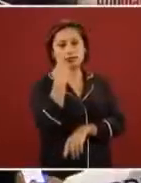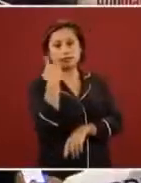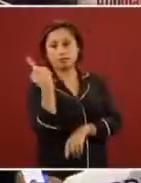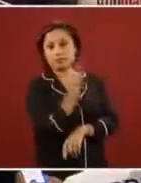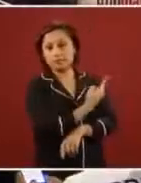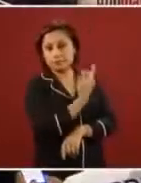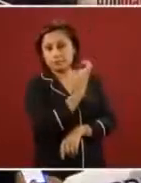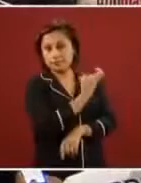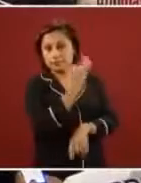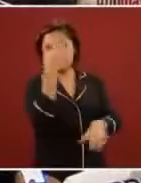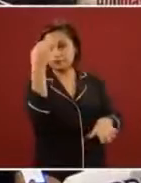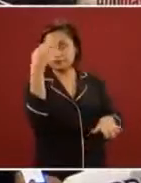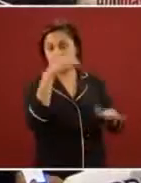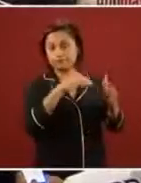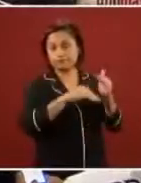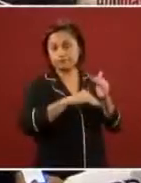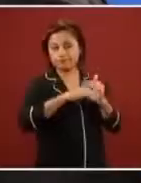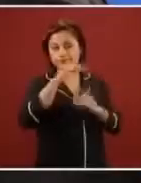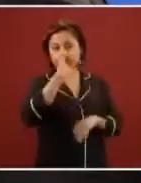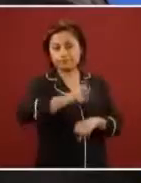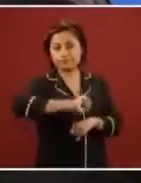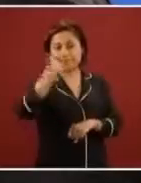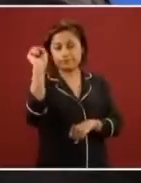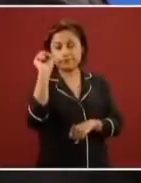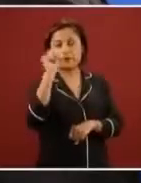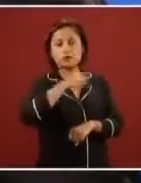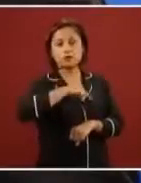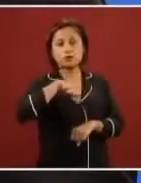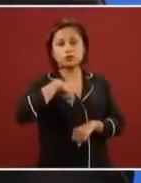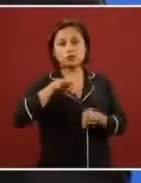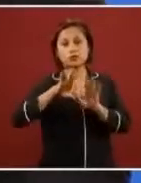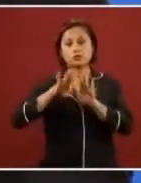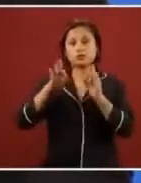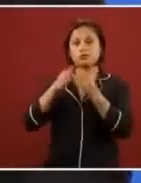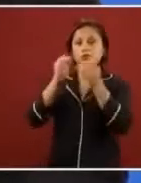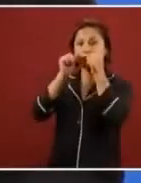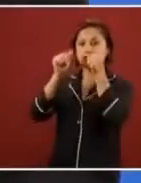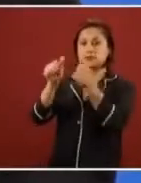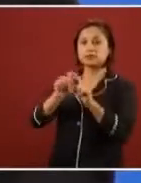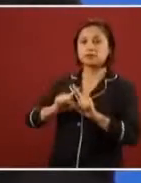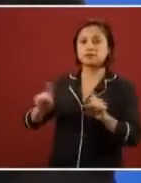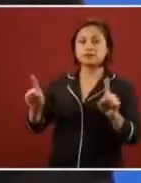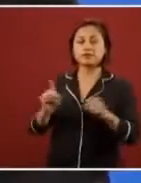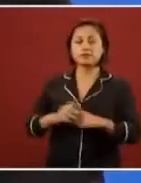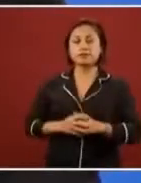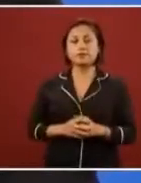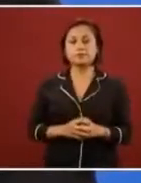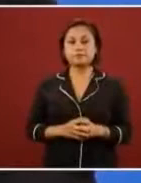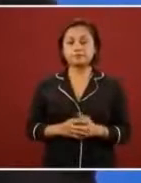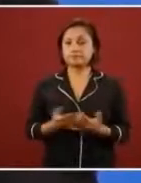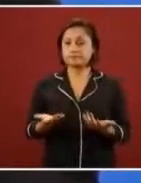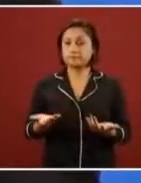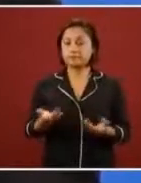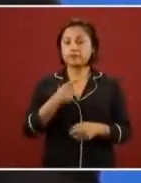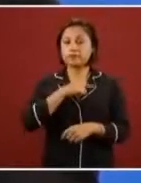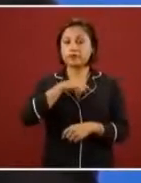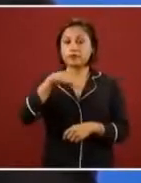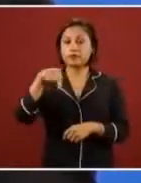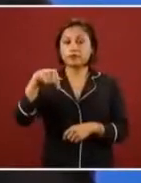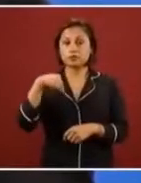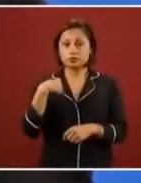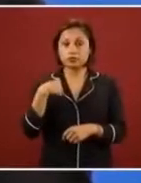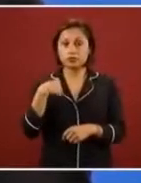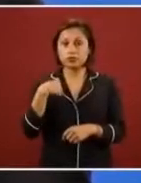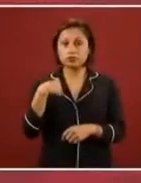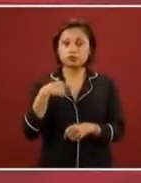llevaron a esto. O sea, no estamos optando solo por el uso